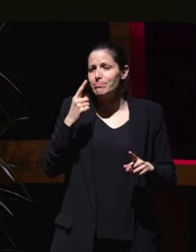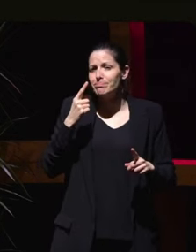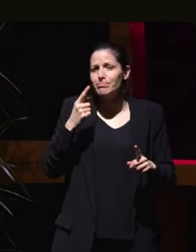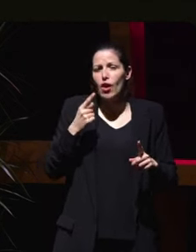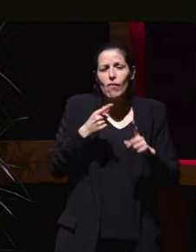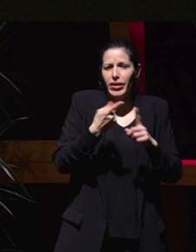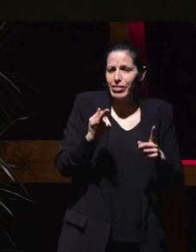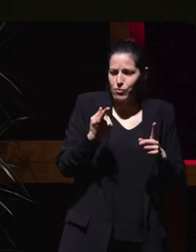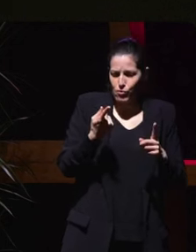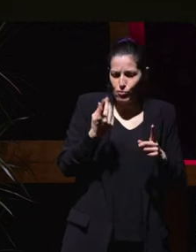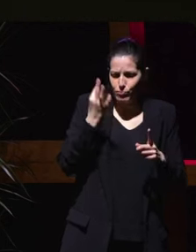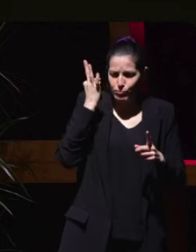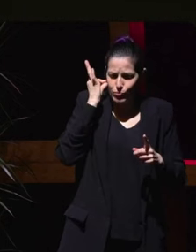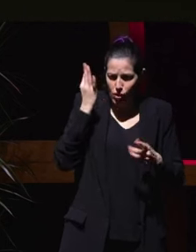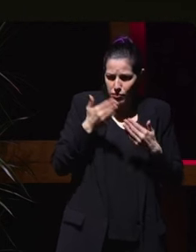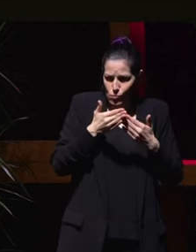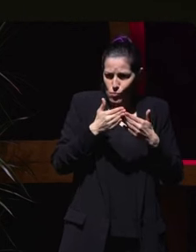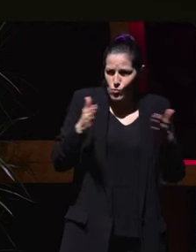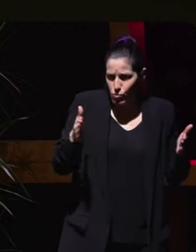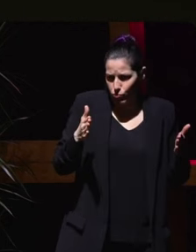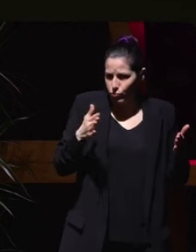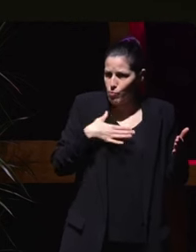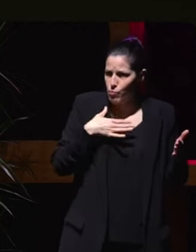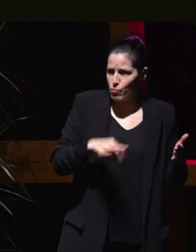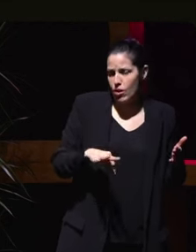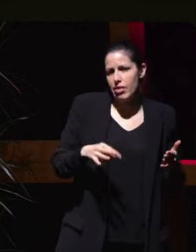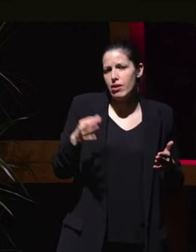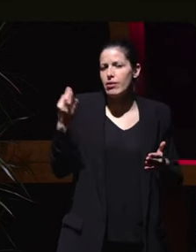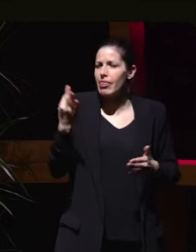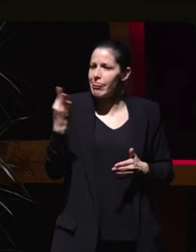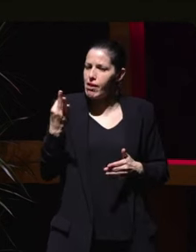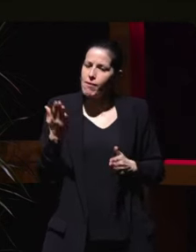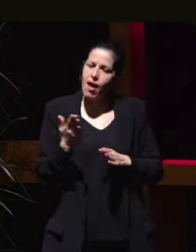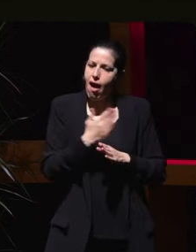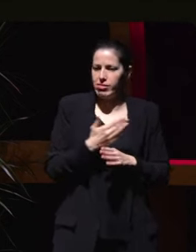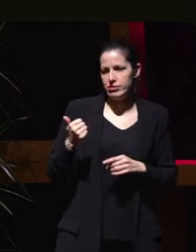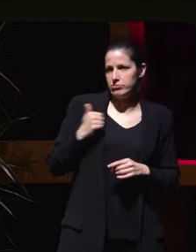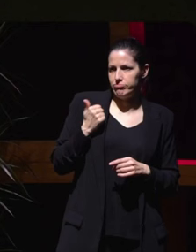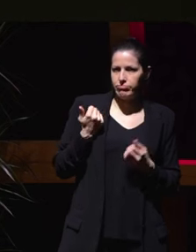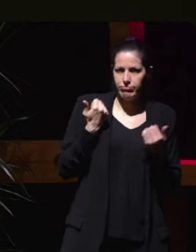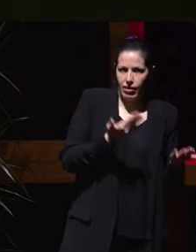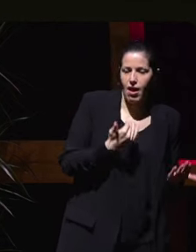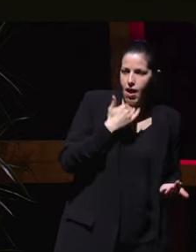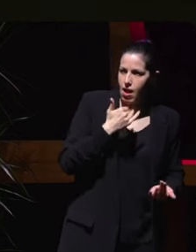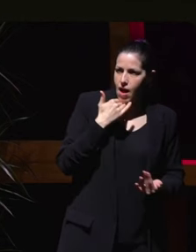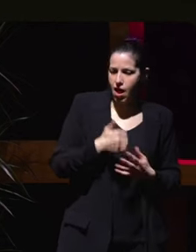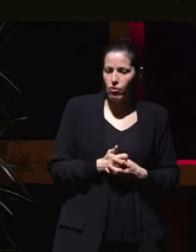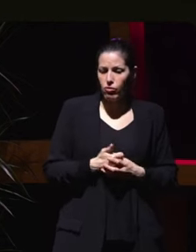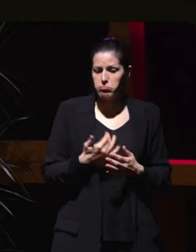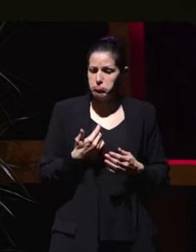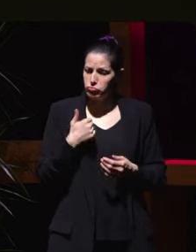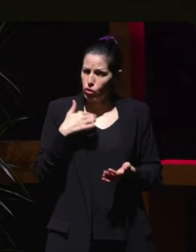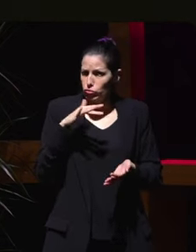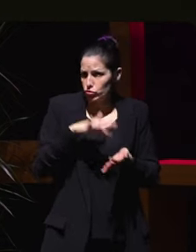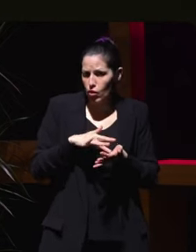na que eu creo que sí que tiven moita sorte porque sí que apostaron por mí na chegada a Radio Marca e que sí que apostaron por mí en Radio